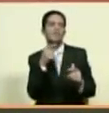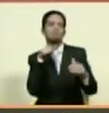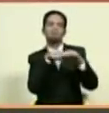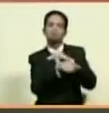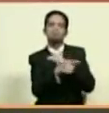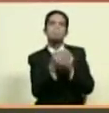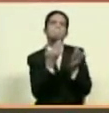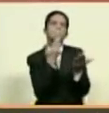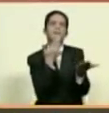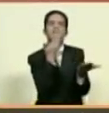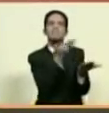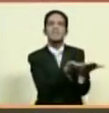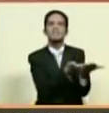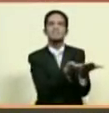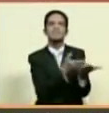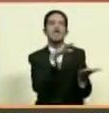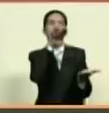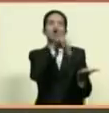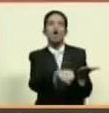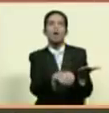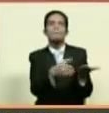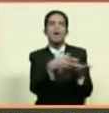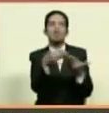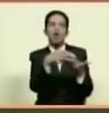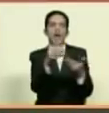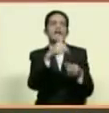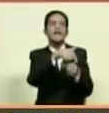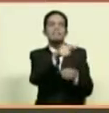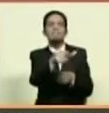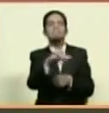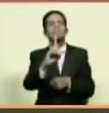o solicitar la compra de divisas a través del DICOM.